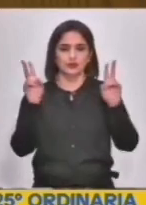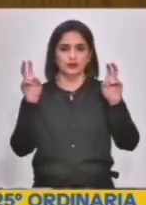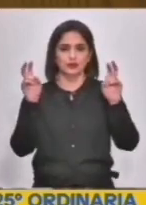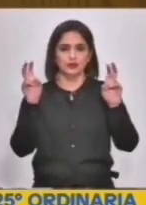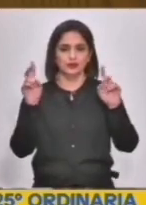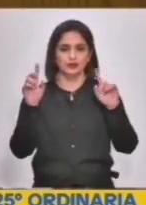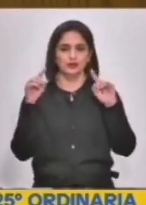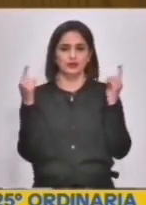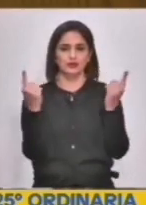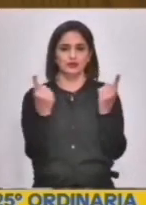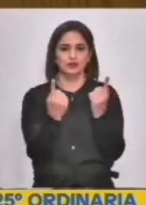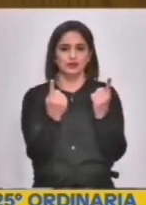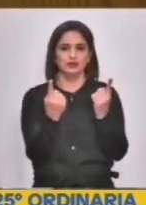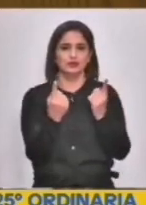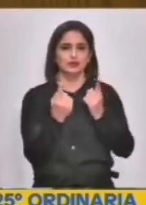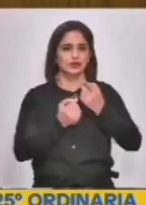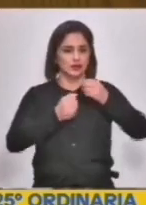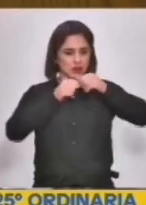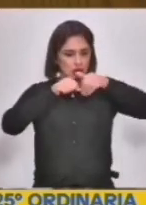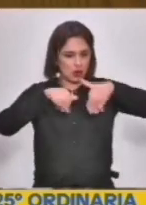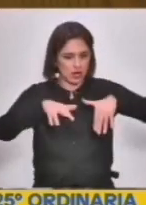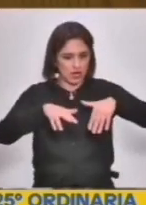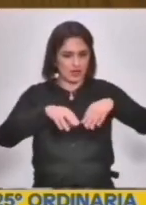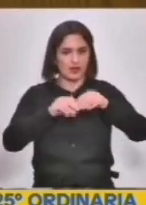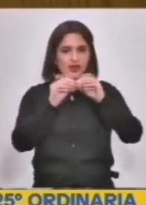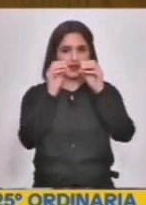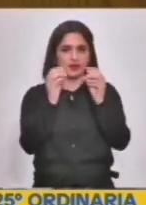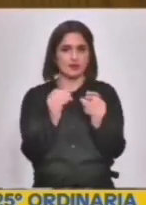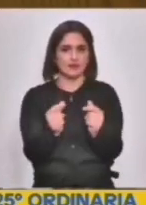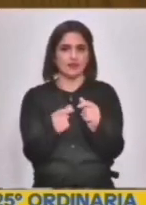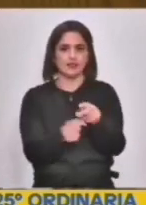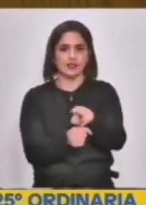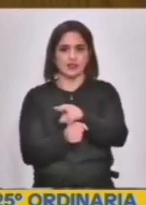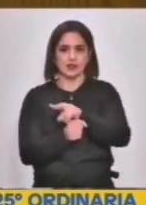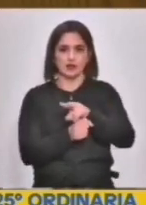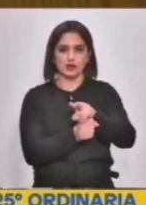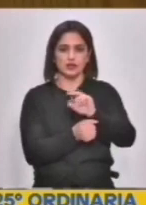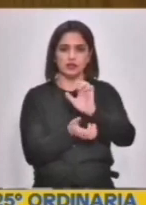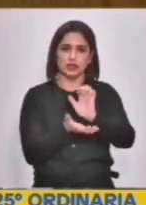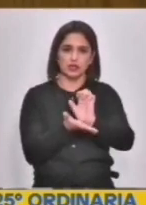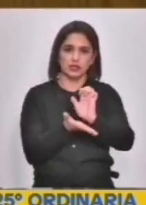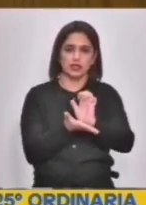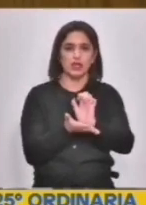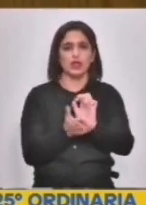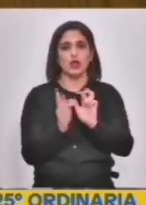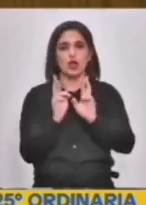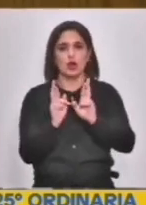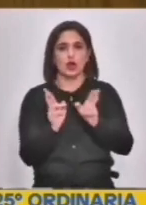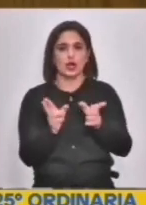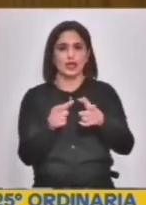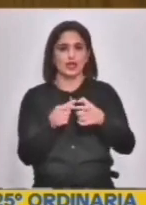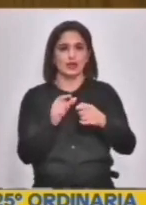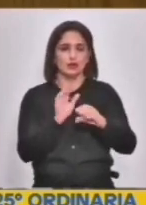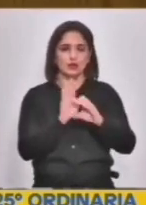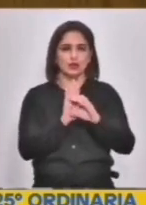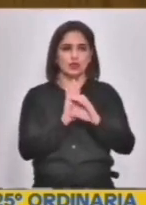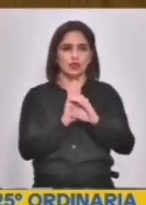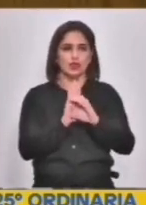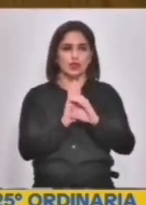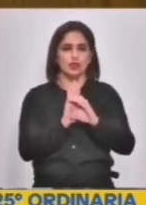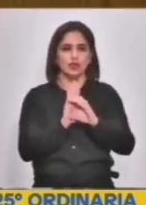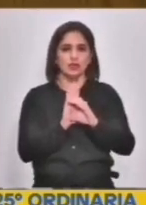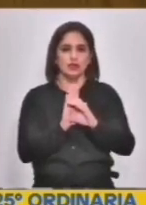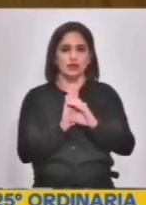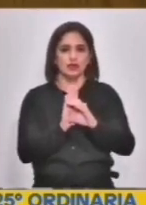lo que significa la orgánica eficiente de la administración del Estado Así es que bueno Yo espero que la comisión de Constitución le dé